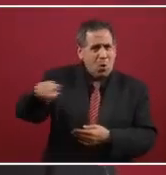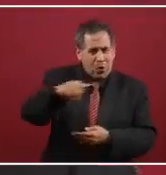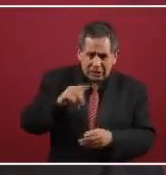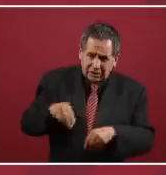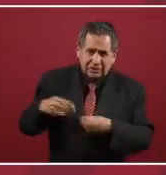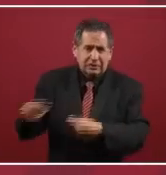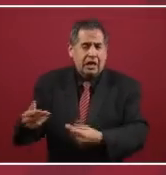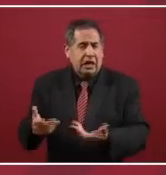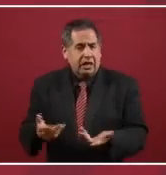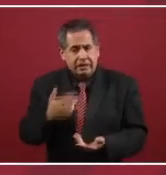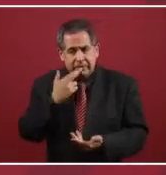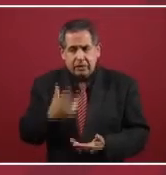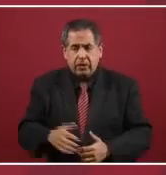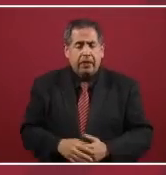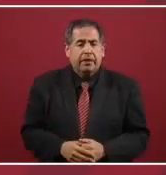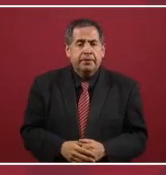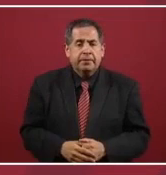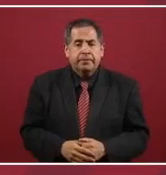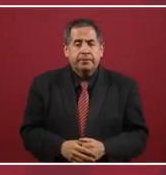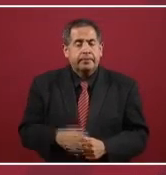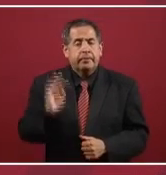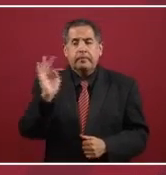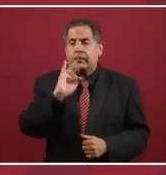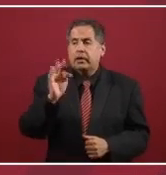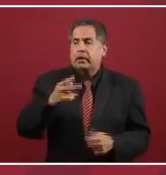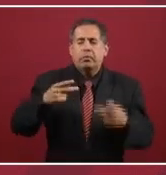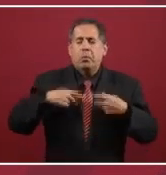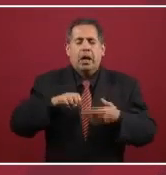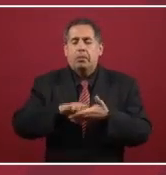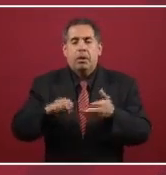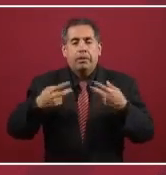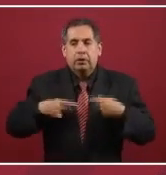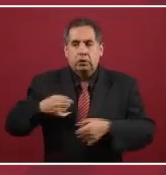Fíjense, si hay un investigador